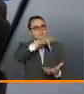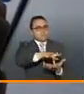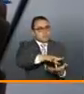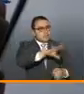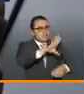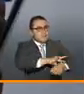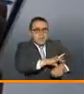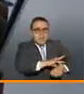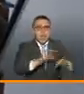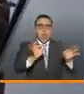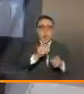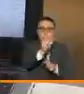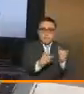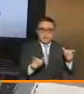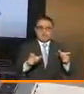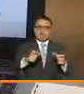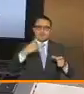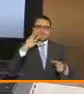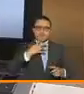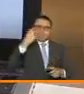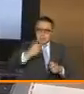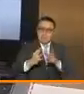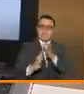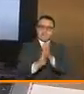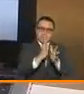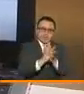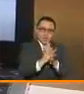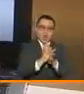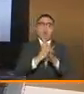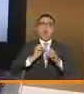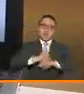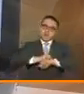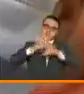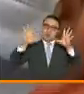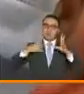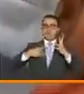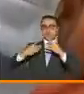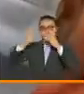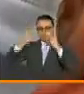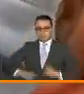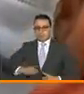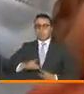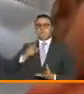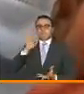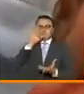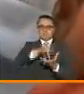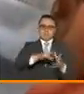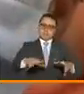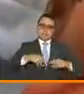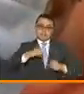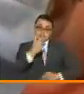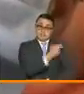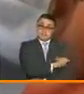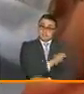tengan fuentes claras de información para que tomemos la mejor decisión acerca de la vacunación.